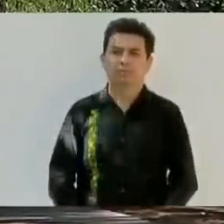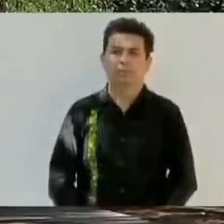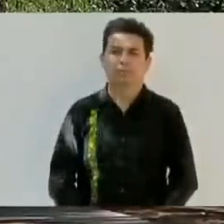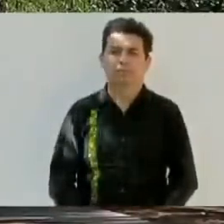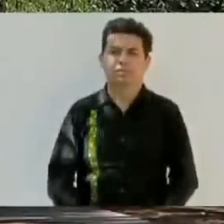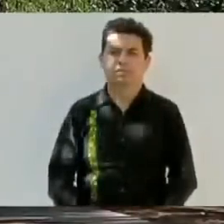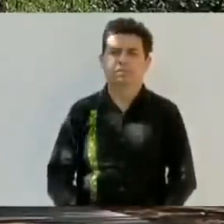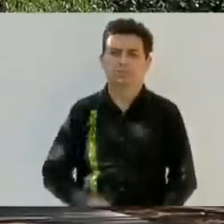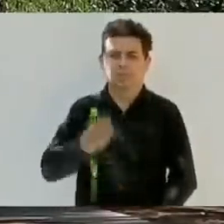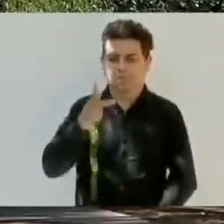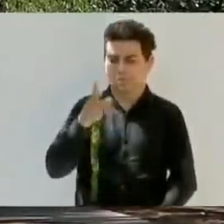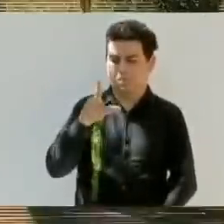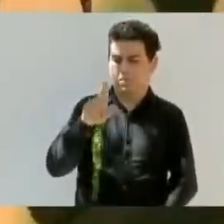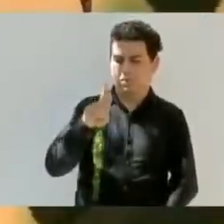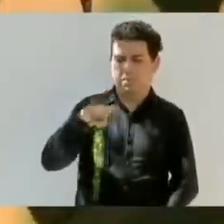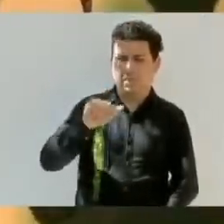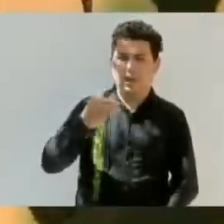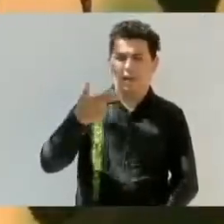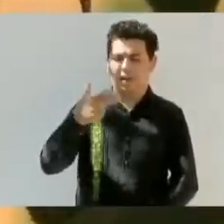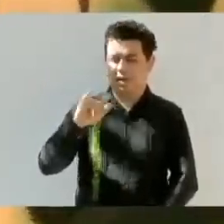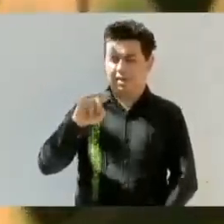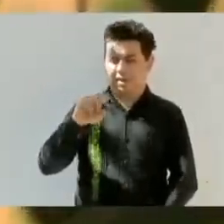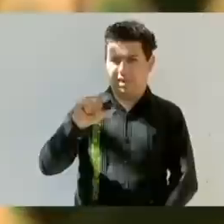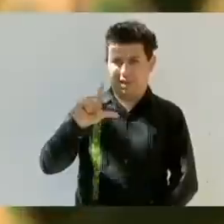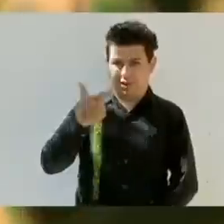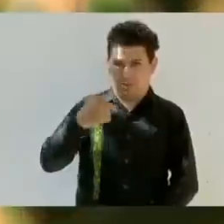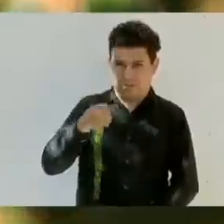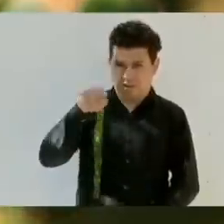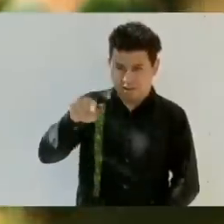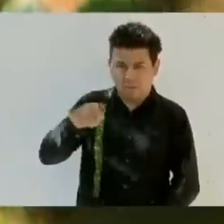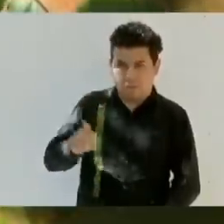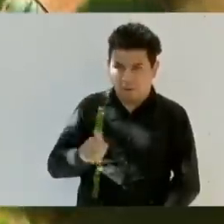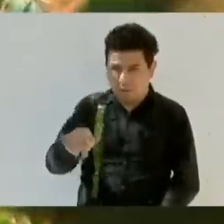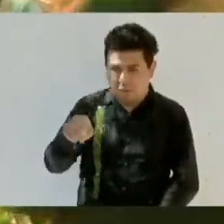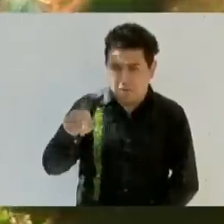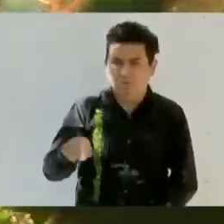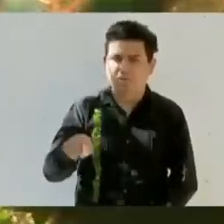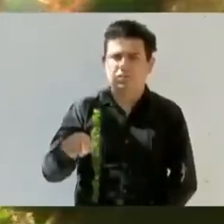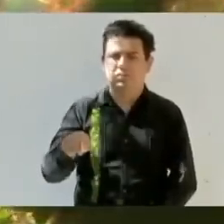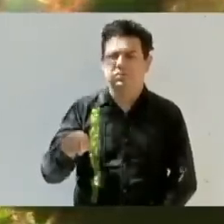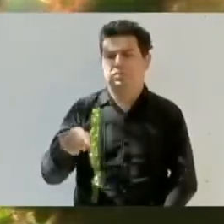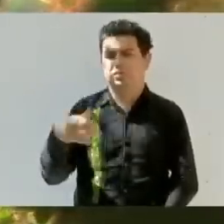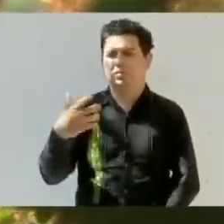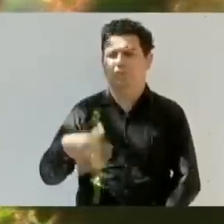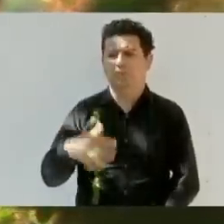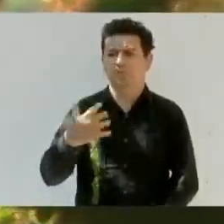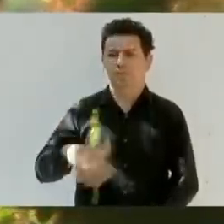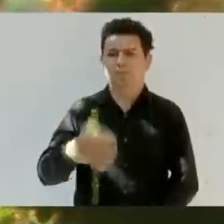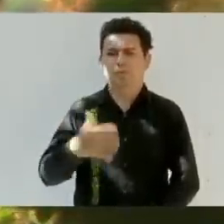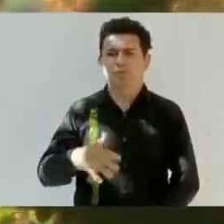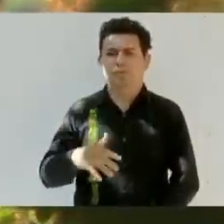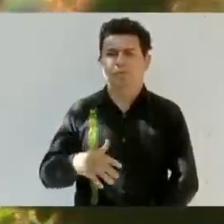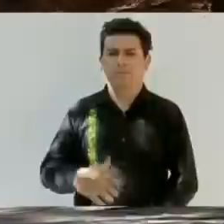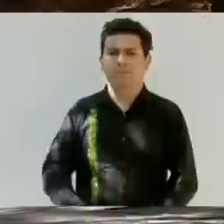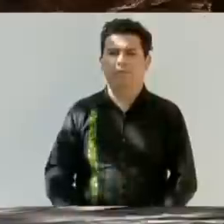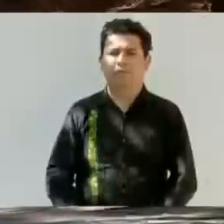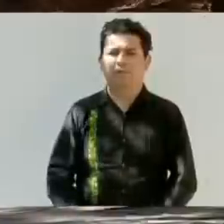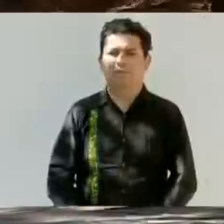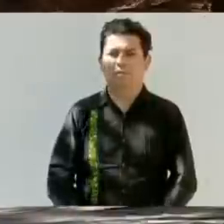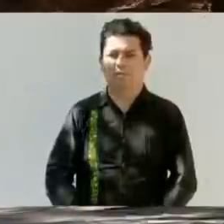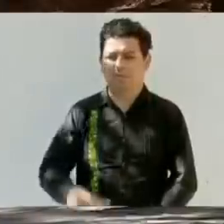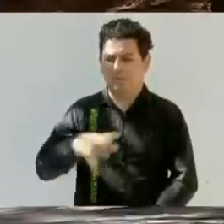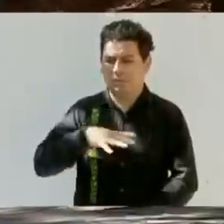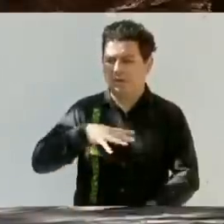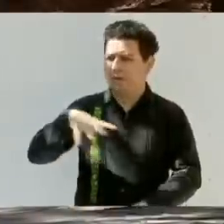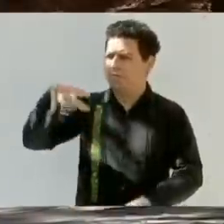Estos caminos que se están haciendo en Oaxaca ya están comunicando a 58